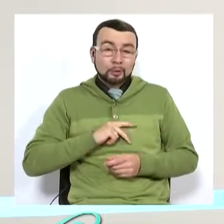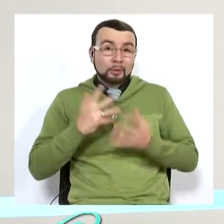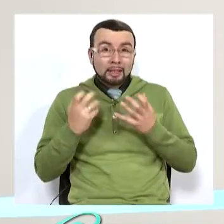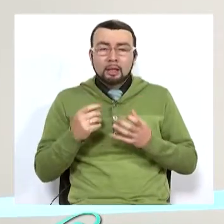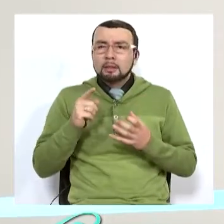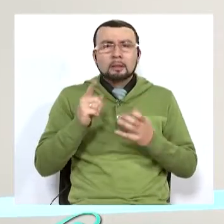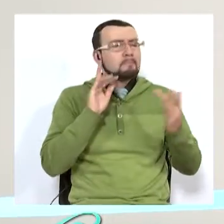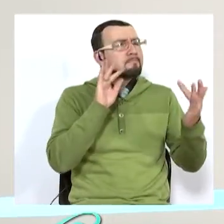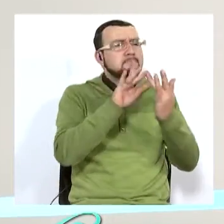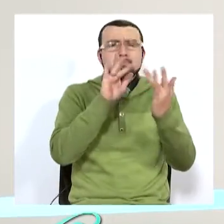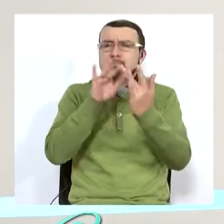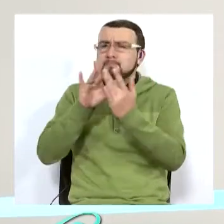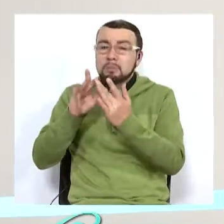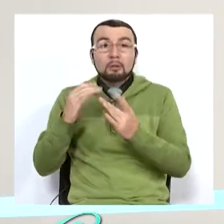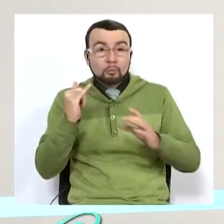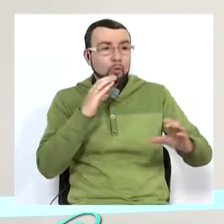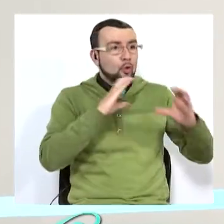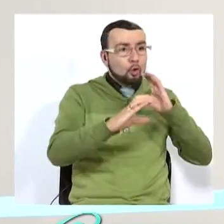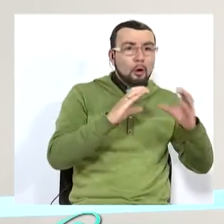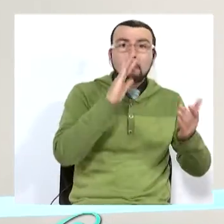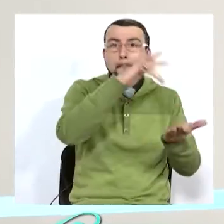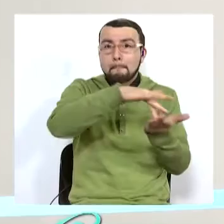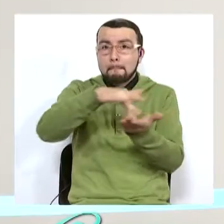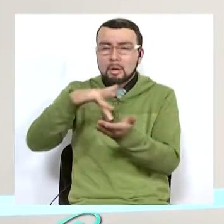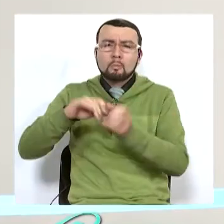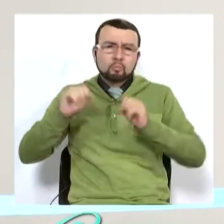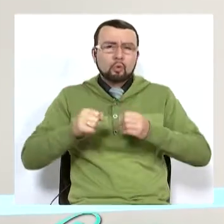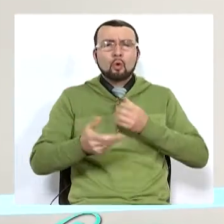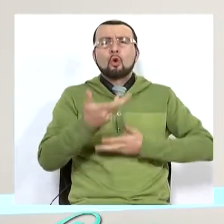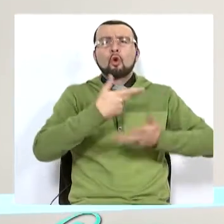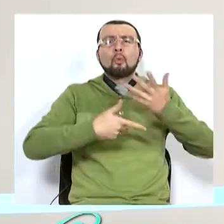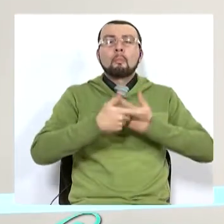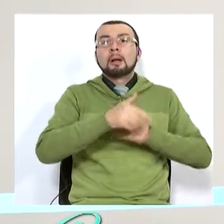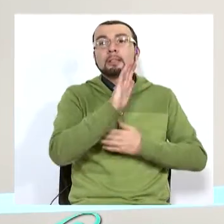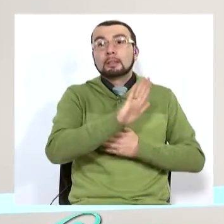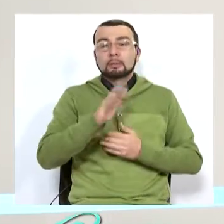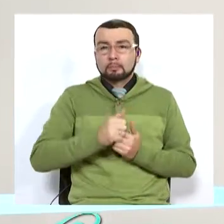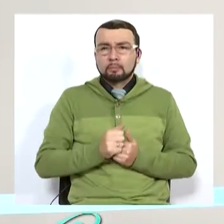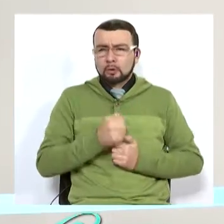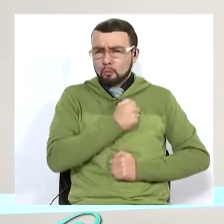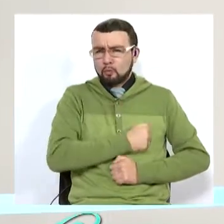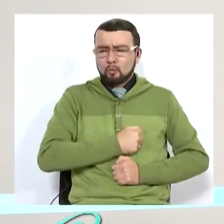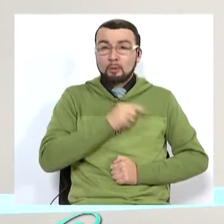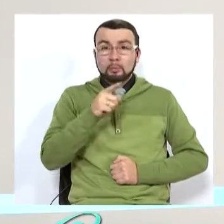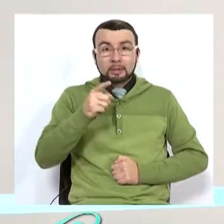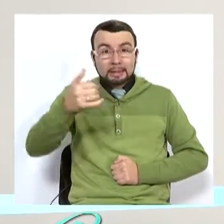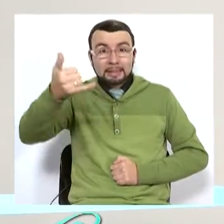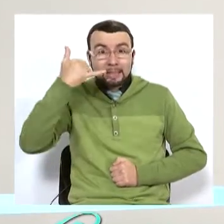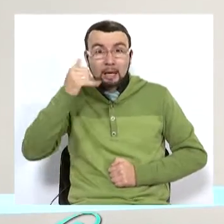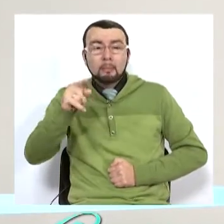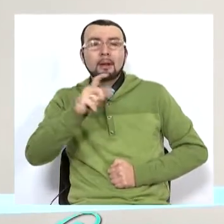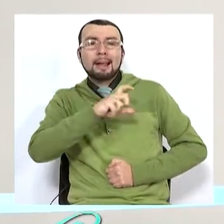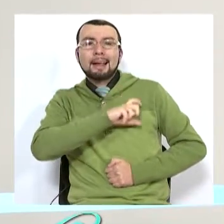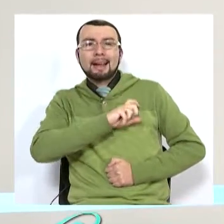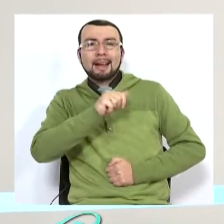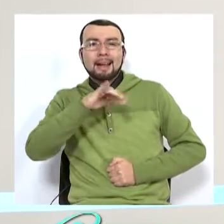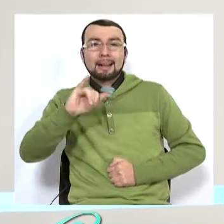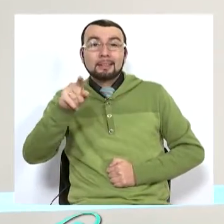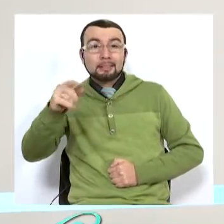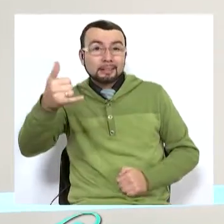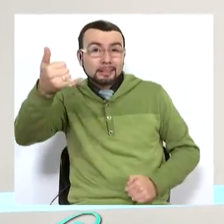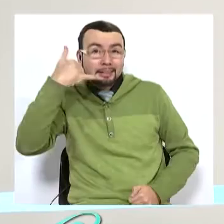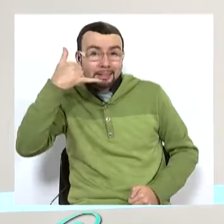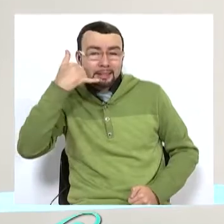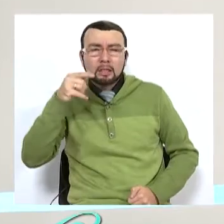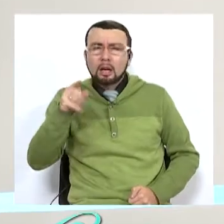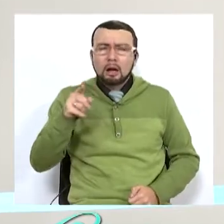más medios de comunicación para poder compartir con todos ustedes. Quiero darles un teléfono en Cali para tantas personas que nos han preguntado